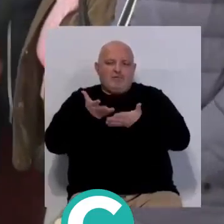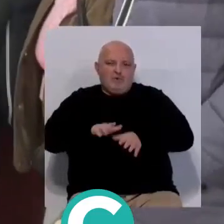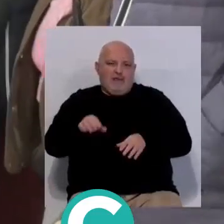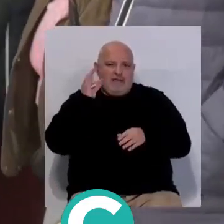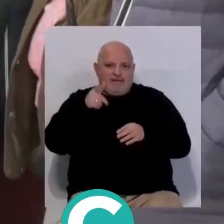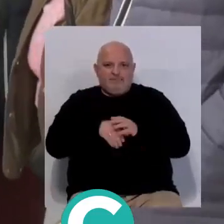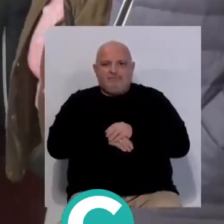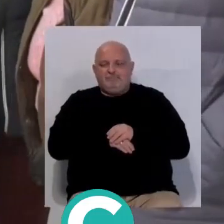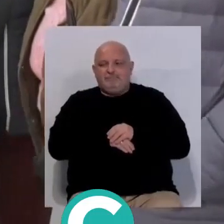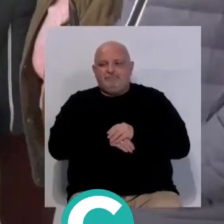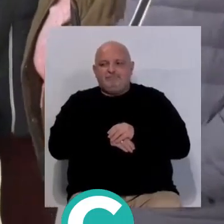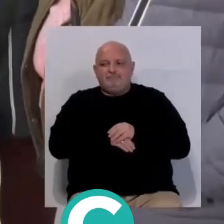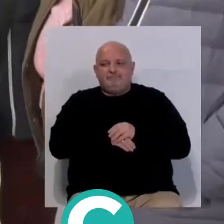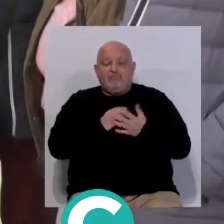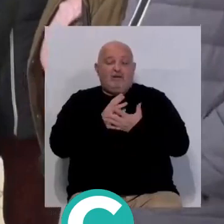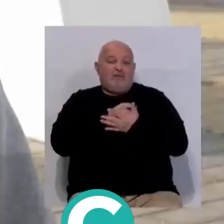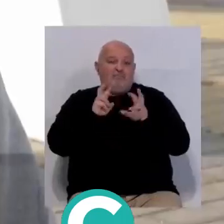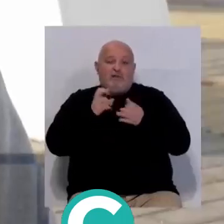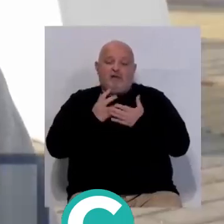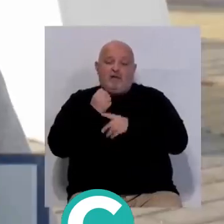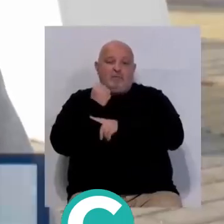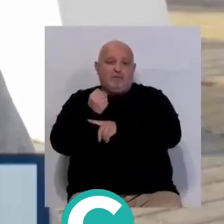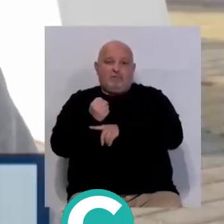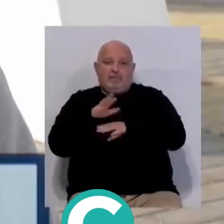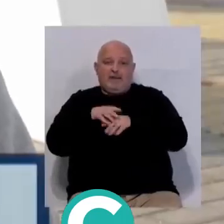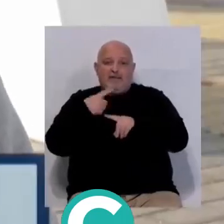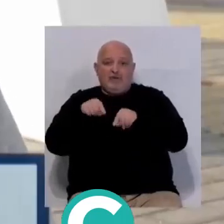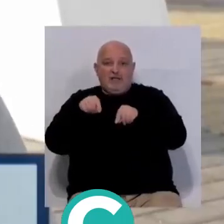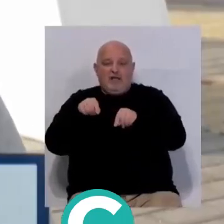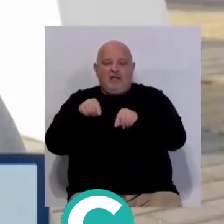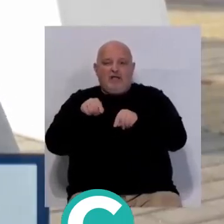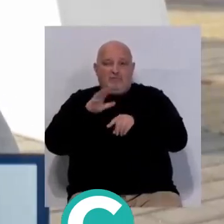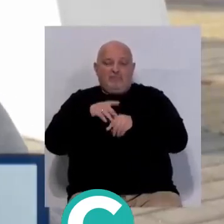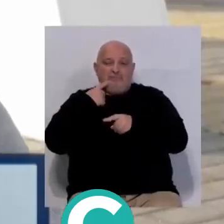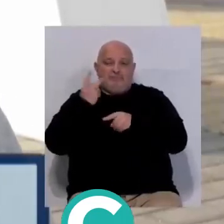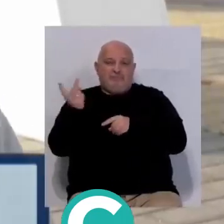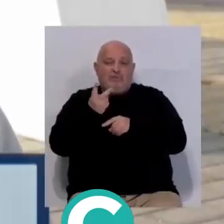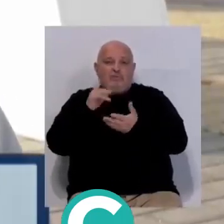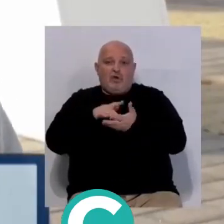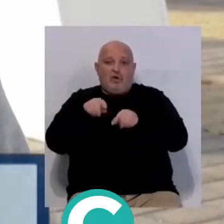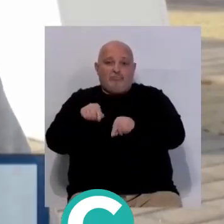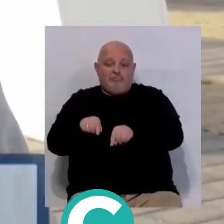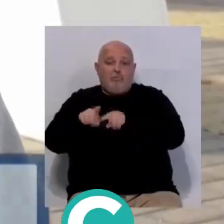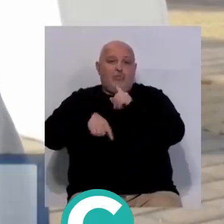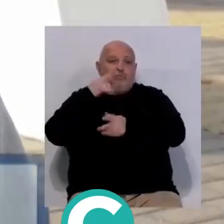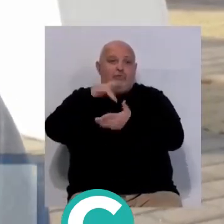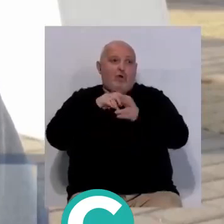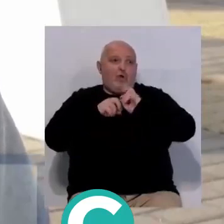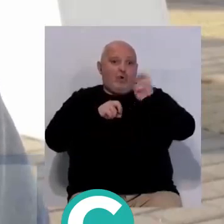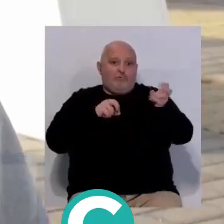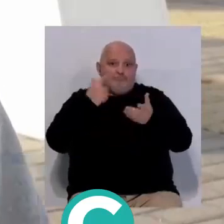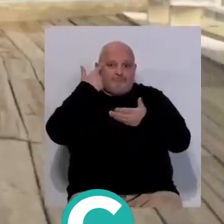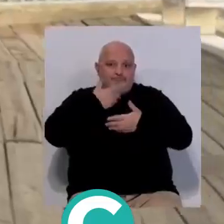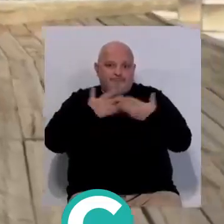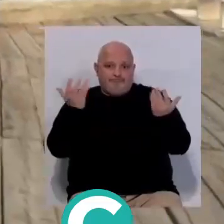hija. Y todo lo que se le pueda apoyar para estas cosas, porque es lo que dicen ellos, hoy le puede tocar a ella y otro mañana le puede tocar a